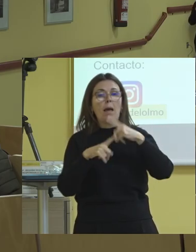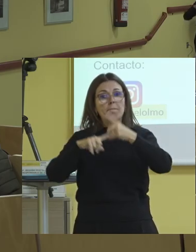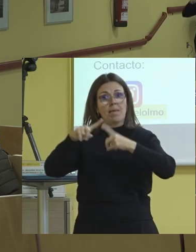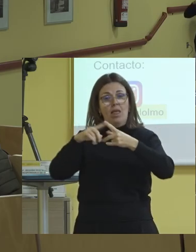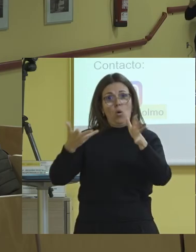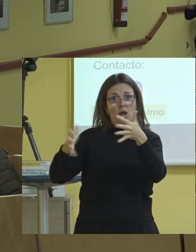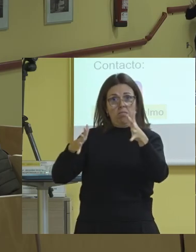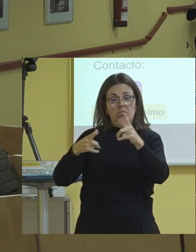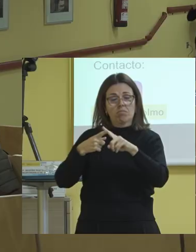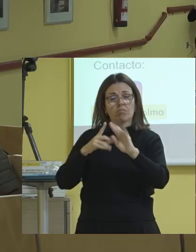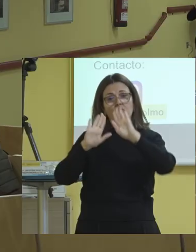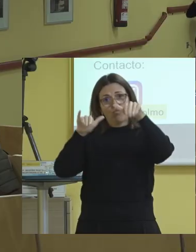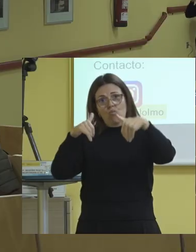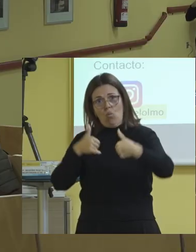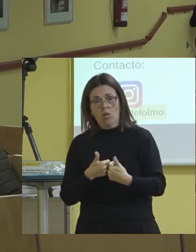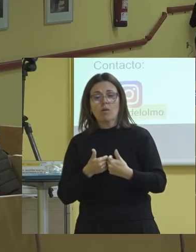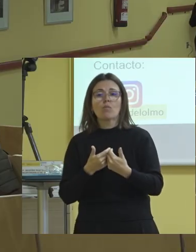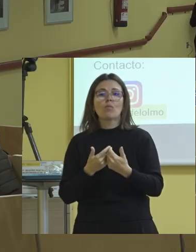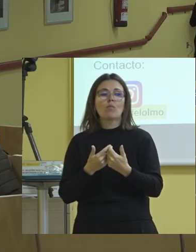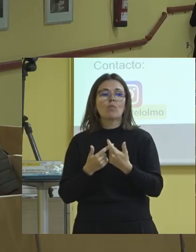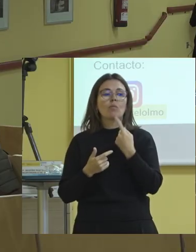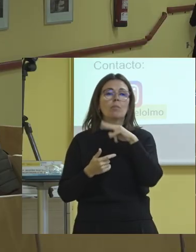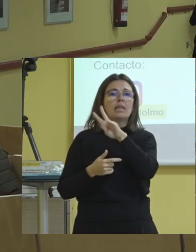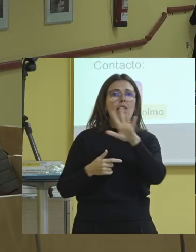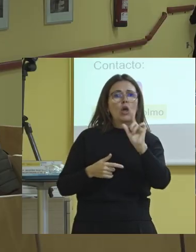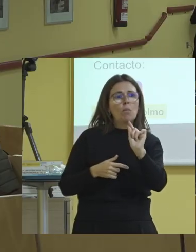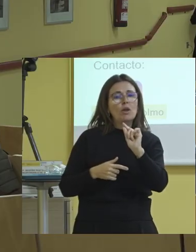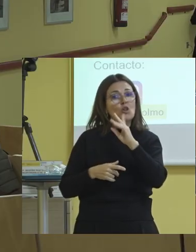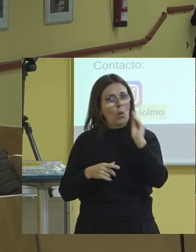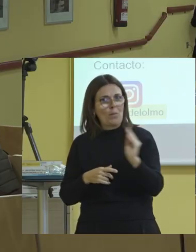media hora más o menos, si hacemos 25 minutos solo de